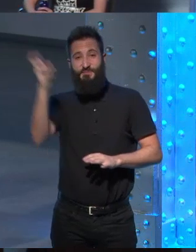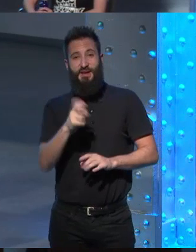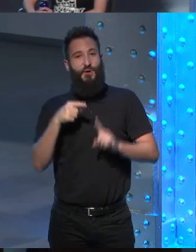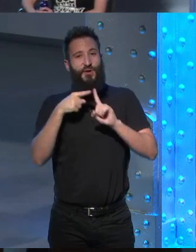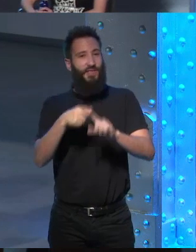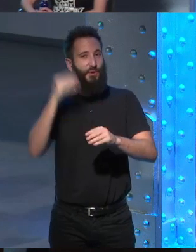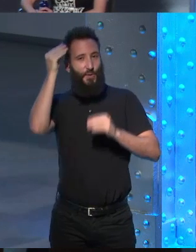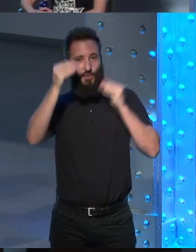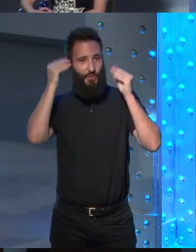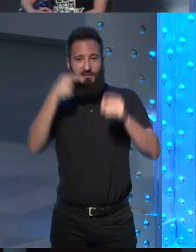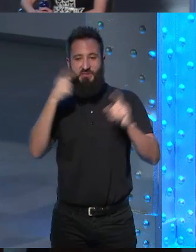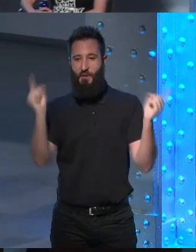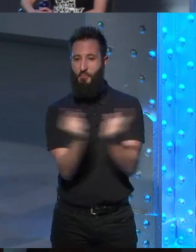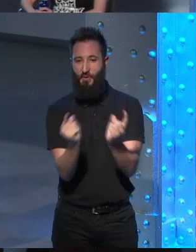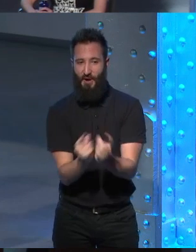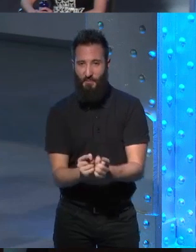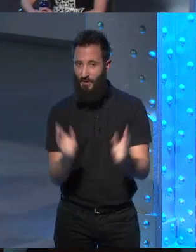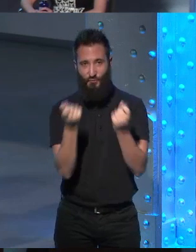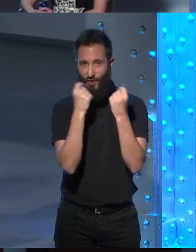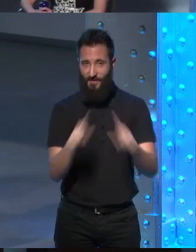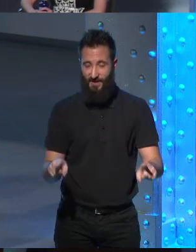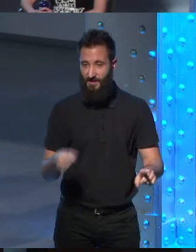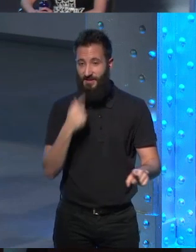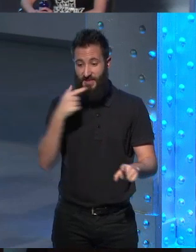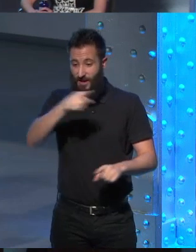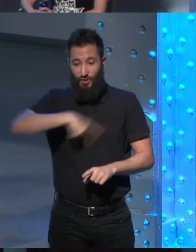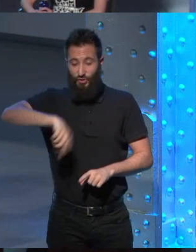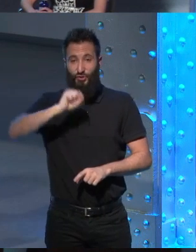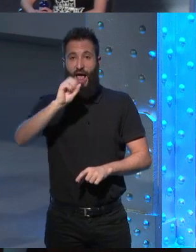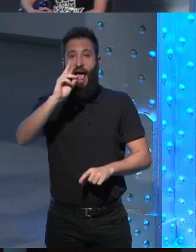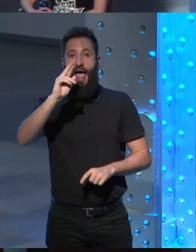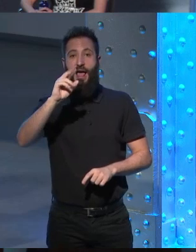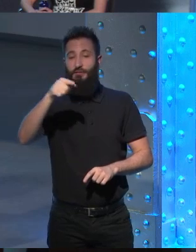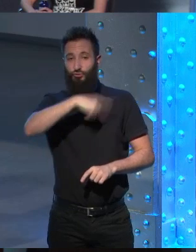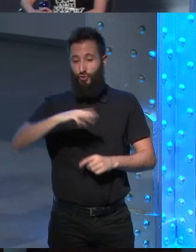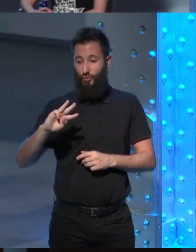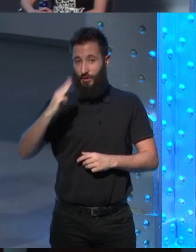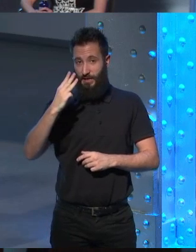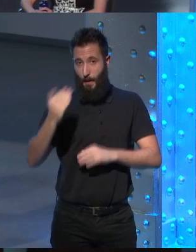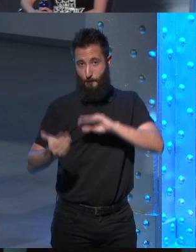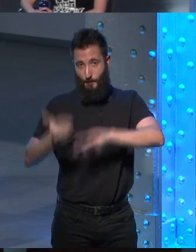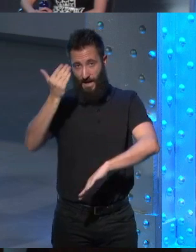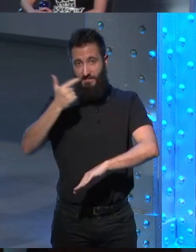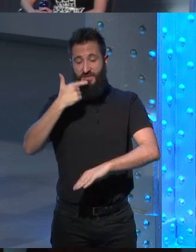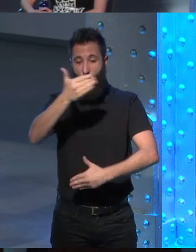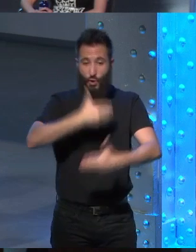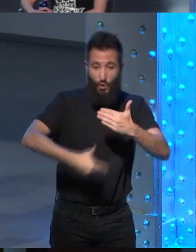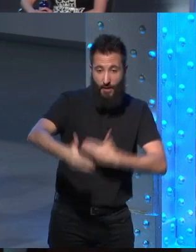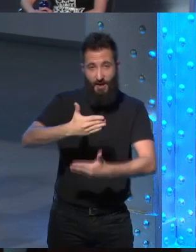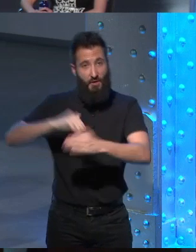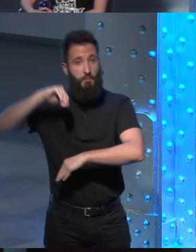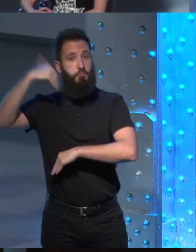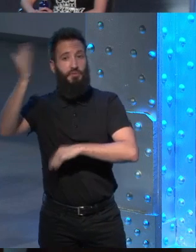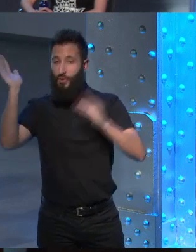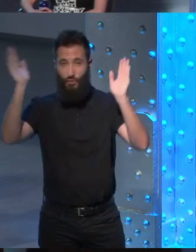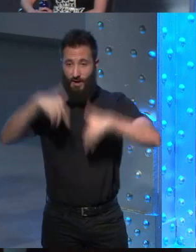falta resumir. Adrián. Sí, luego una cosa, nosotros somos más de 3 en el proyecto, hay colaboradores externos y les intentamos dar la